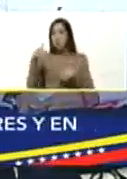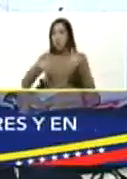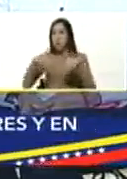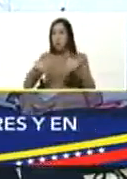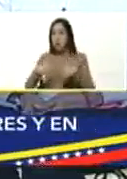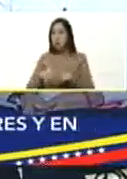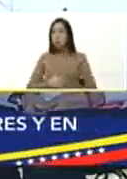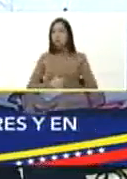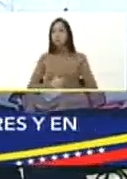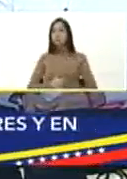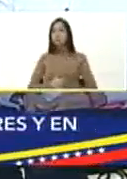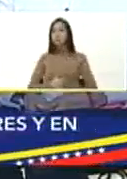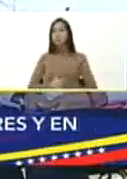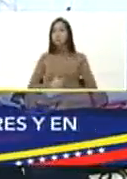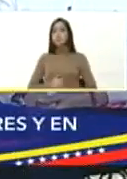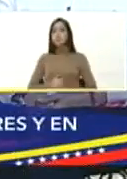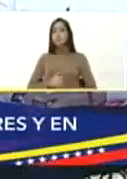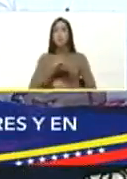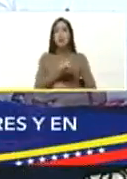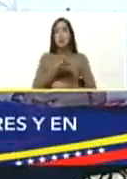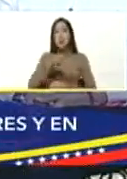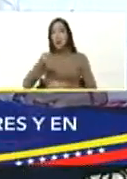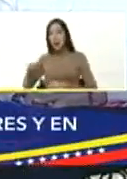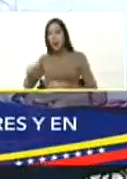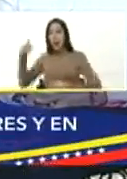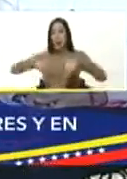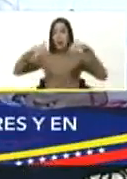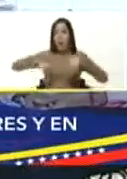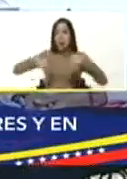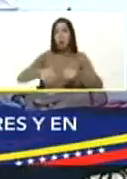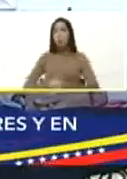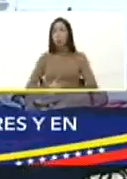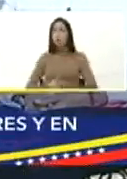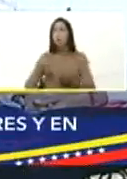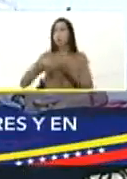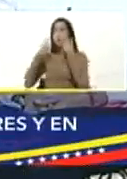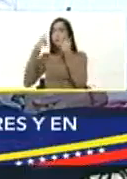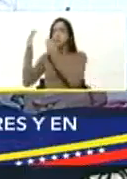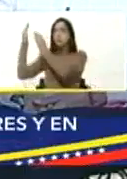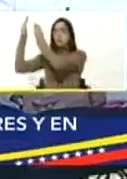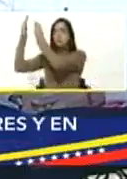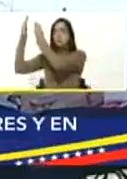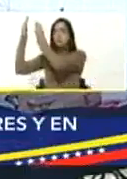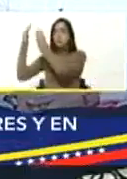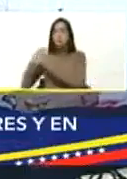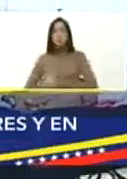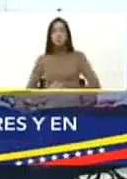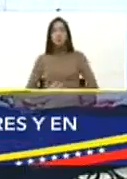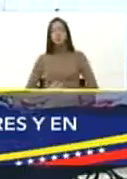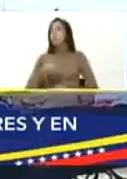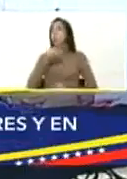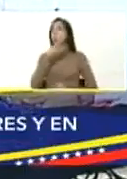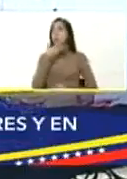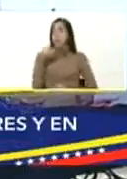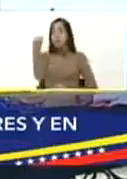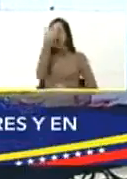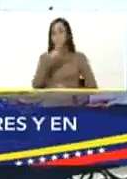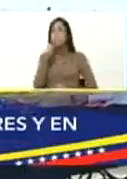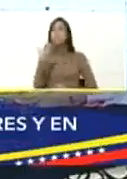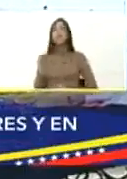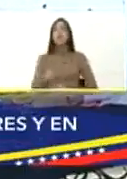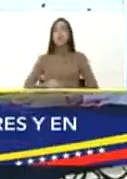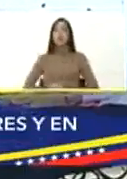veda electoral, lo llaman así, Cilia, Cilita, aquí está mi esposa, mira, ¿ah? Bellísima, ¿verdad?